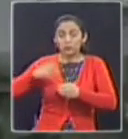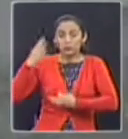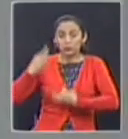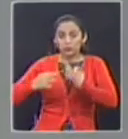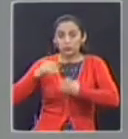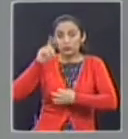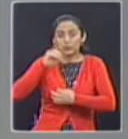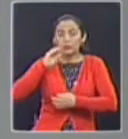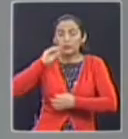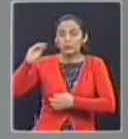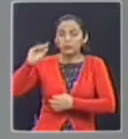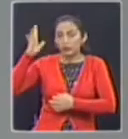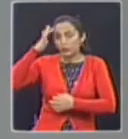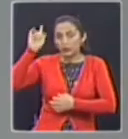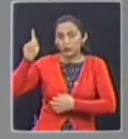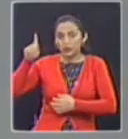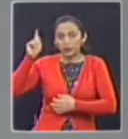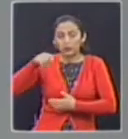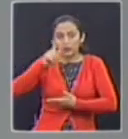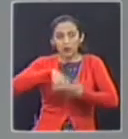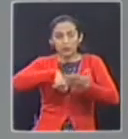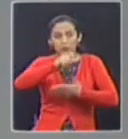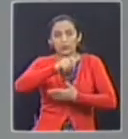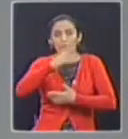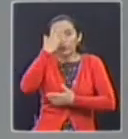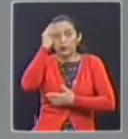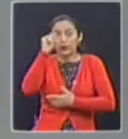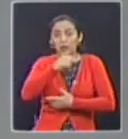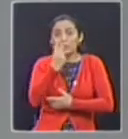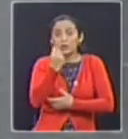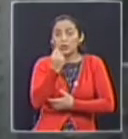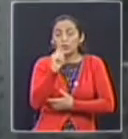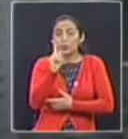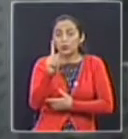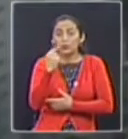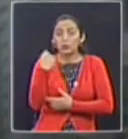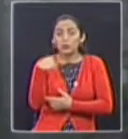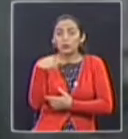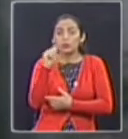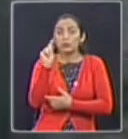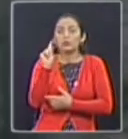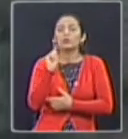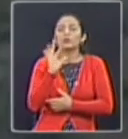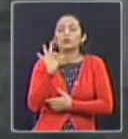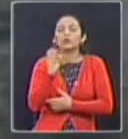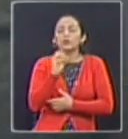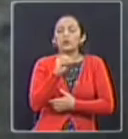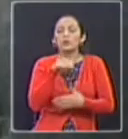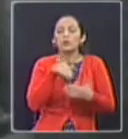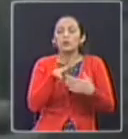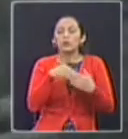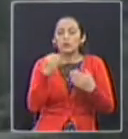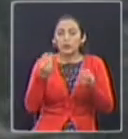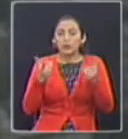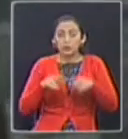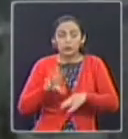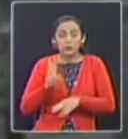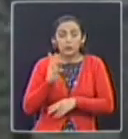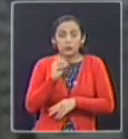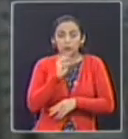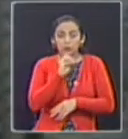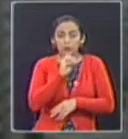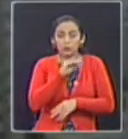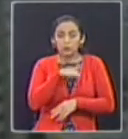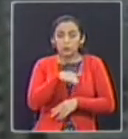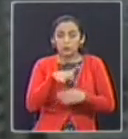autorice el depósito en calidad de evidencia de $1.900.000, así como también los $600.000. Según el